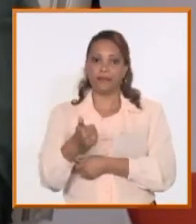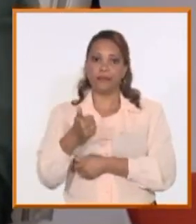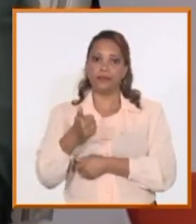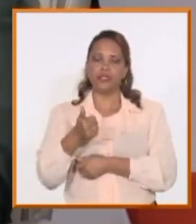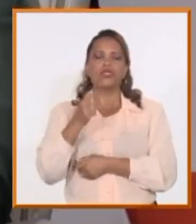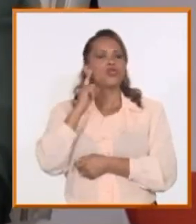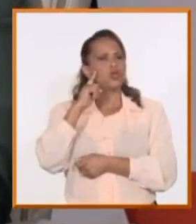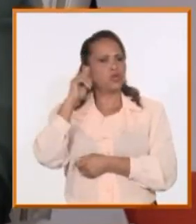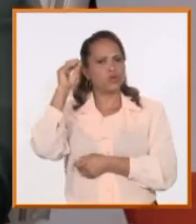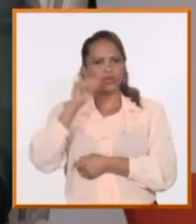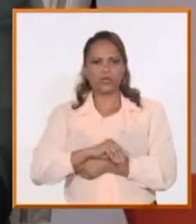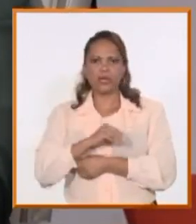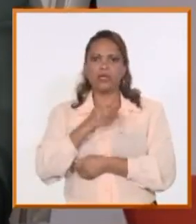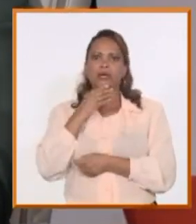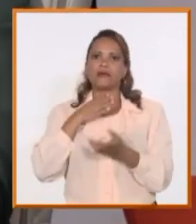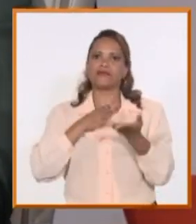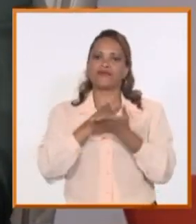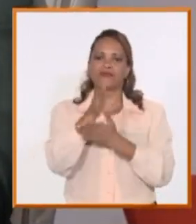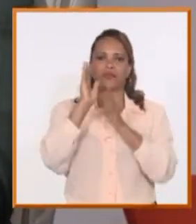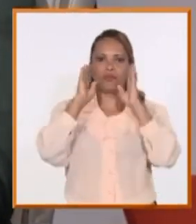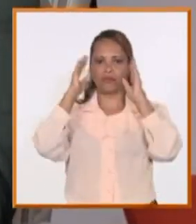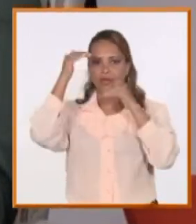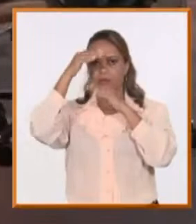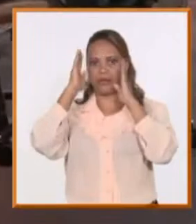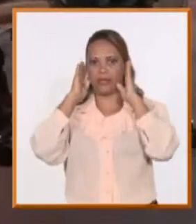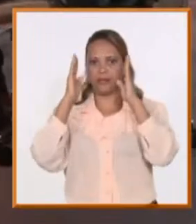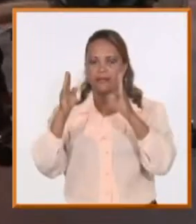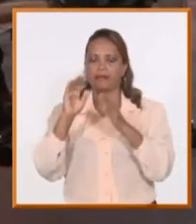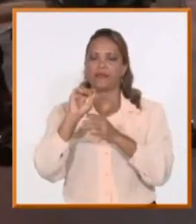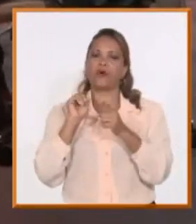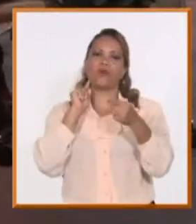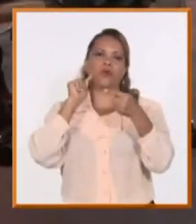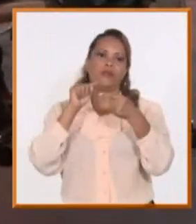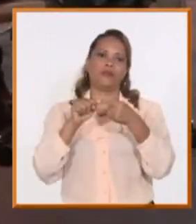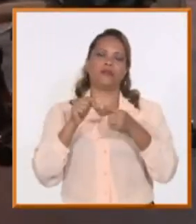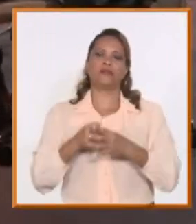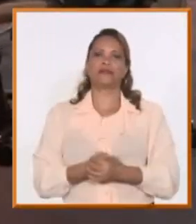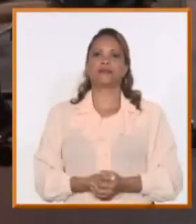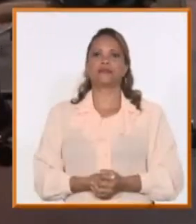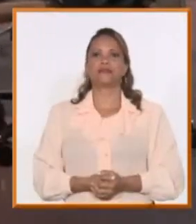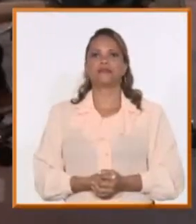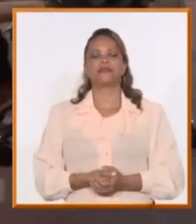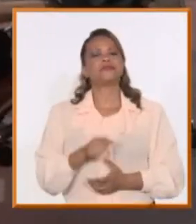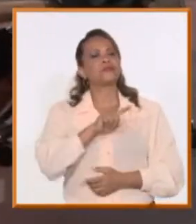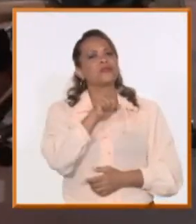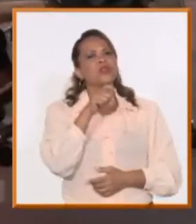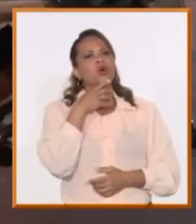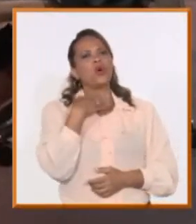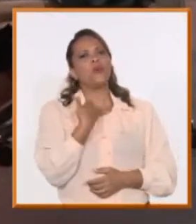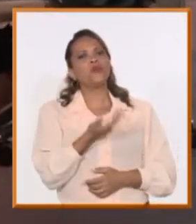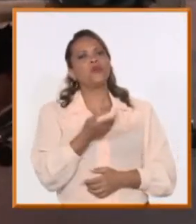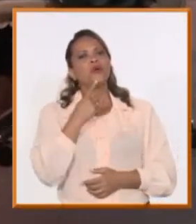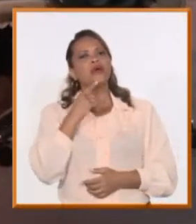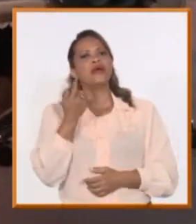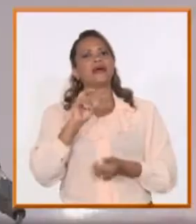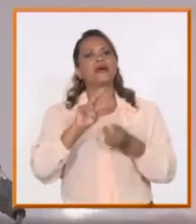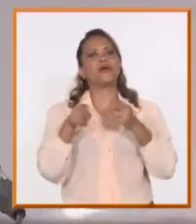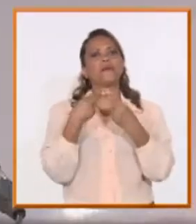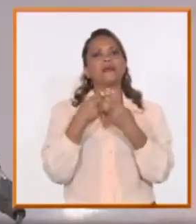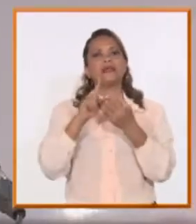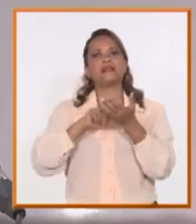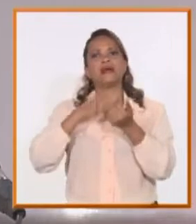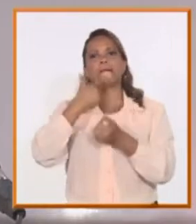que hacia ese camino irán enfocados los objetivos. Ya, de eso estábamos hablando. Angélica, ¿cómo ves el camino hacia París? Bueno, hasta ahora